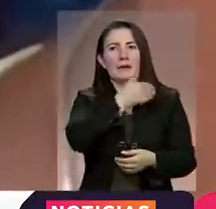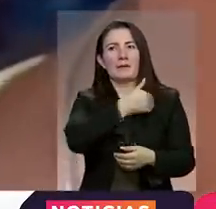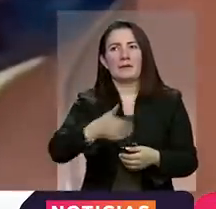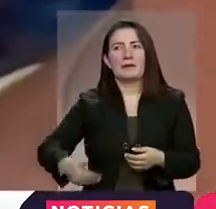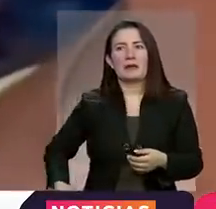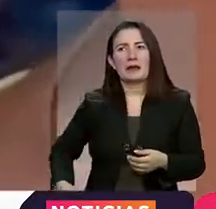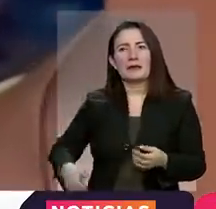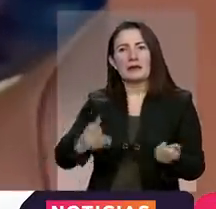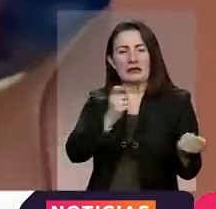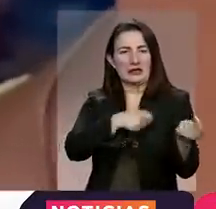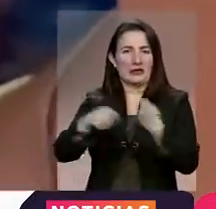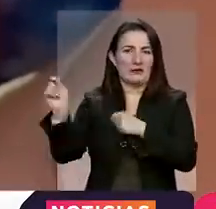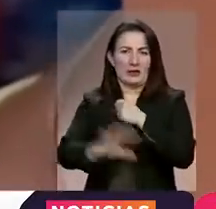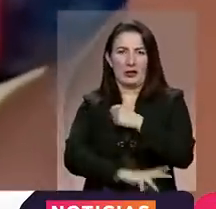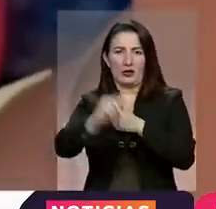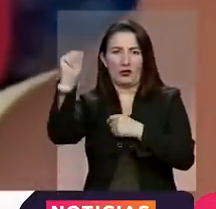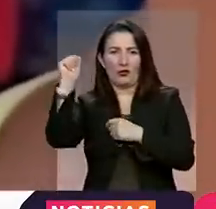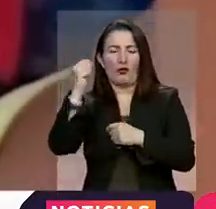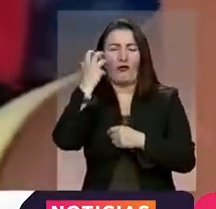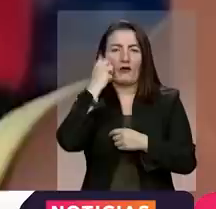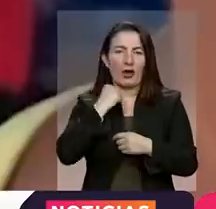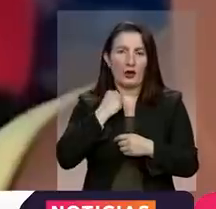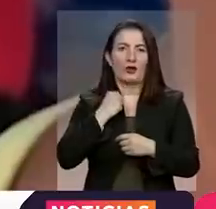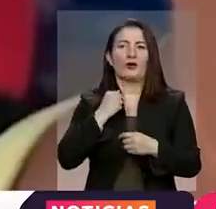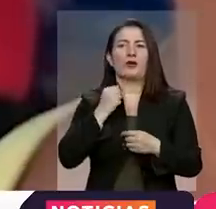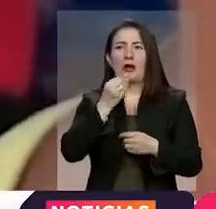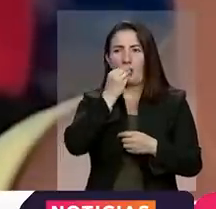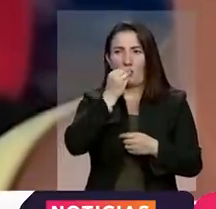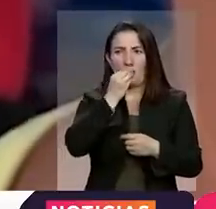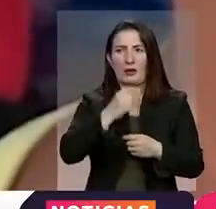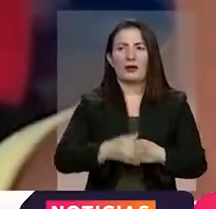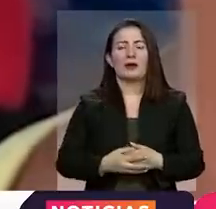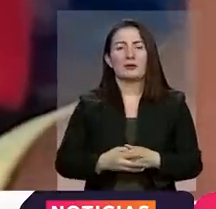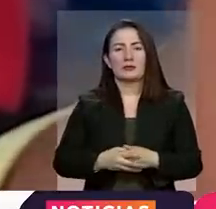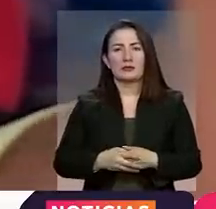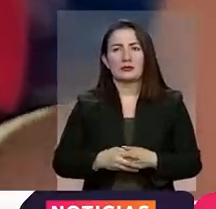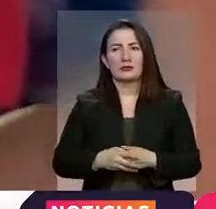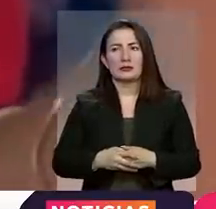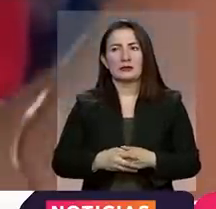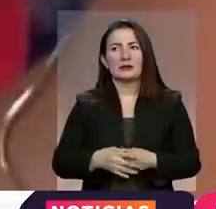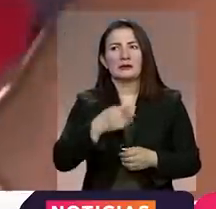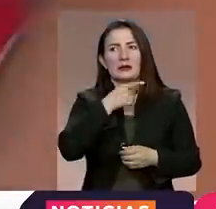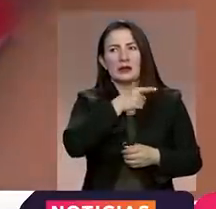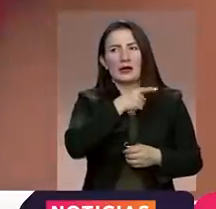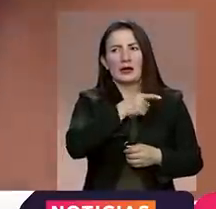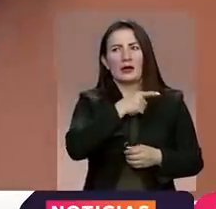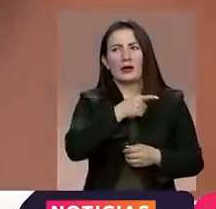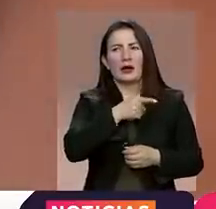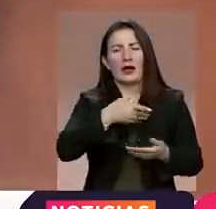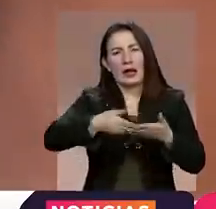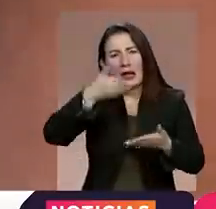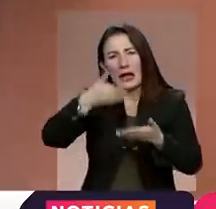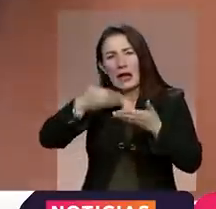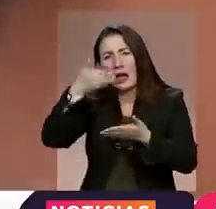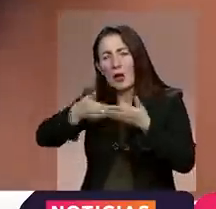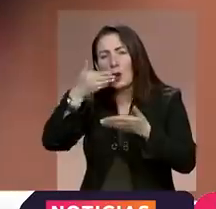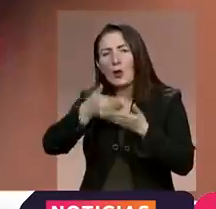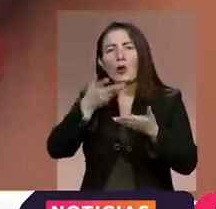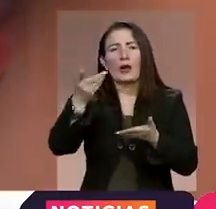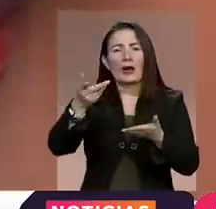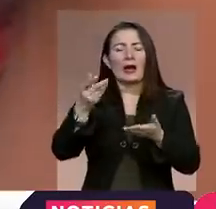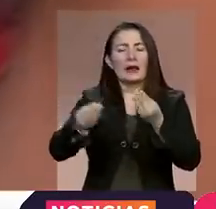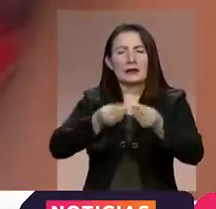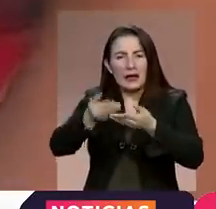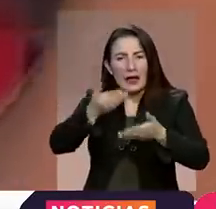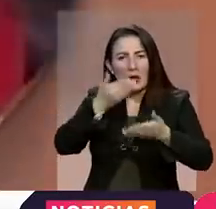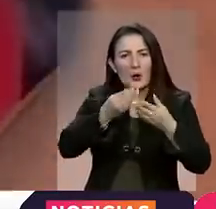presidente la llevaron, la de la comida. Esa es como a él cayó allá, ¿no? Él cayó